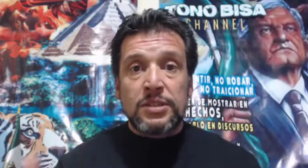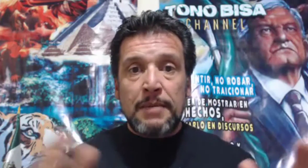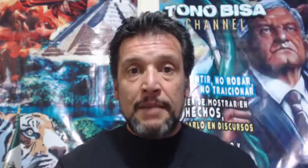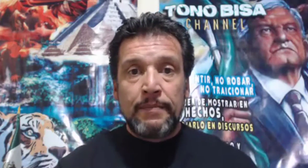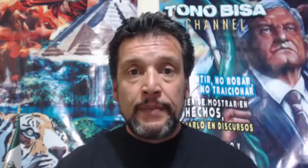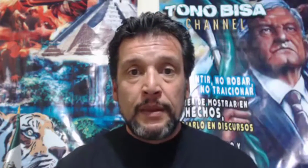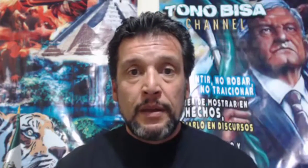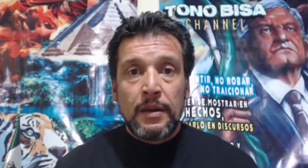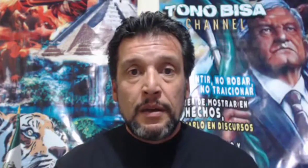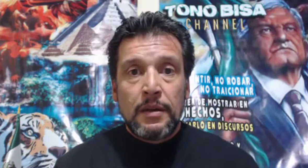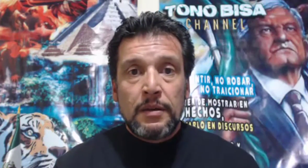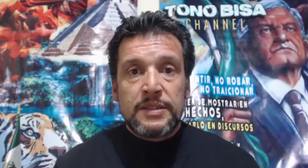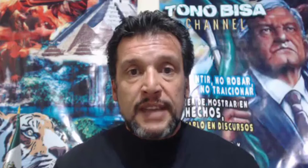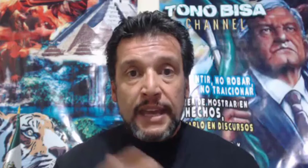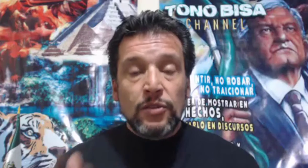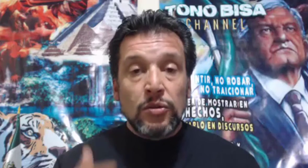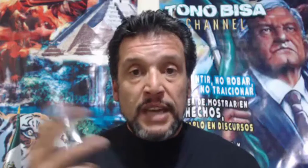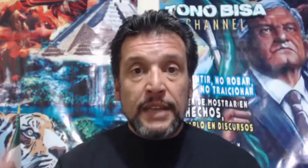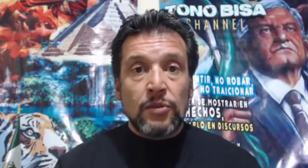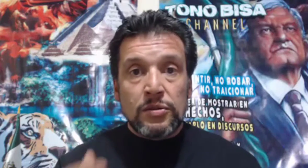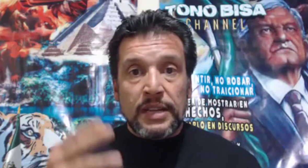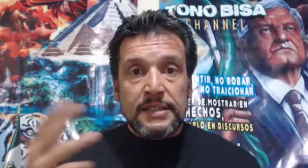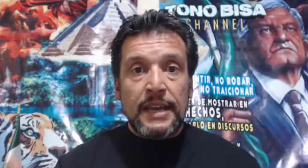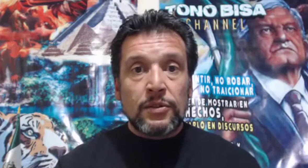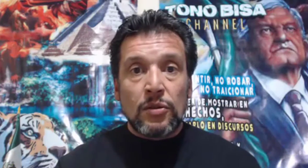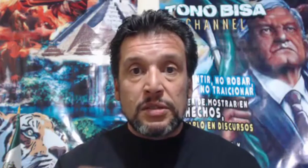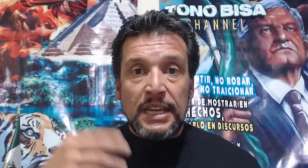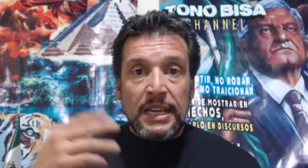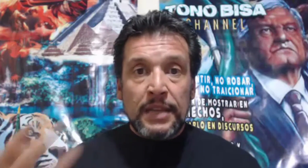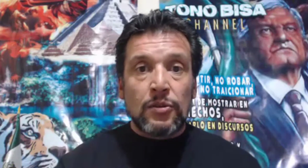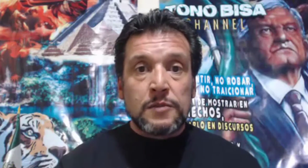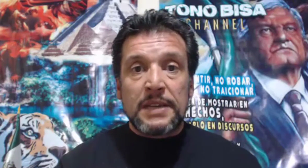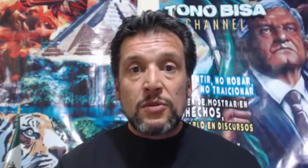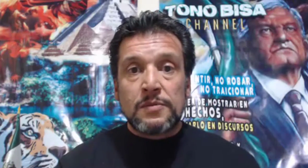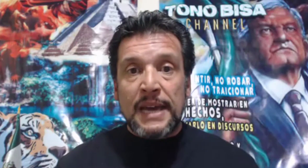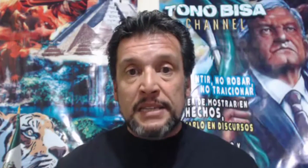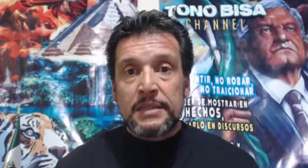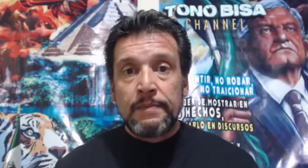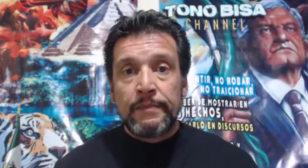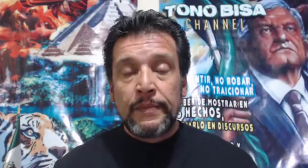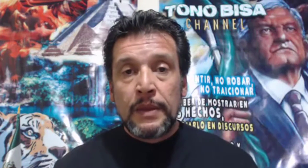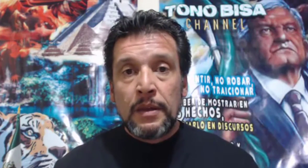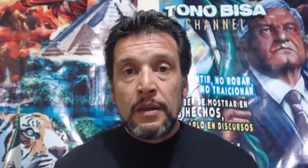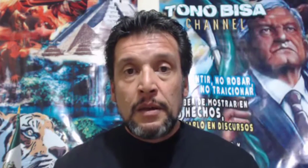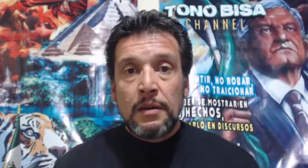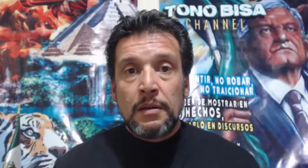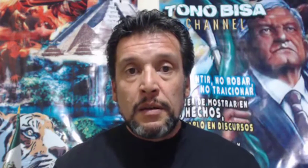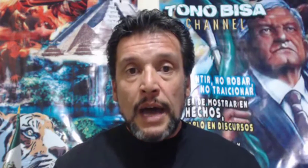que es abusiva. 100, 200, 300, 500 pesos más.